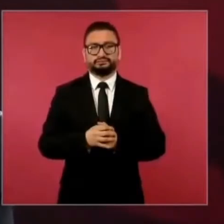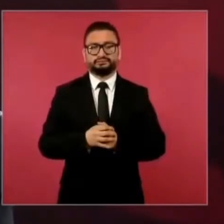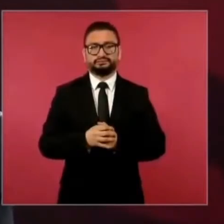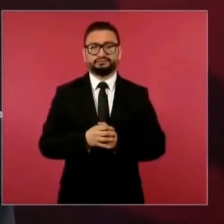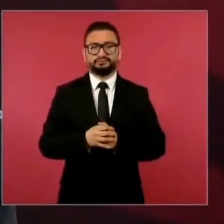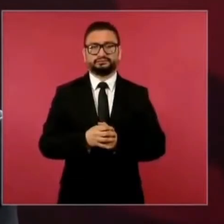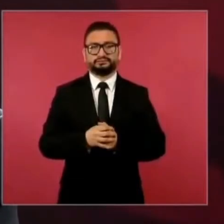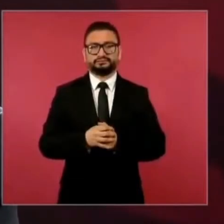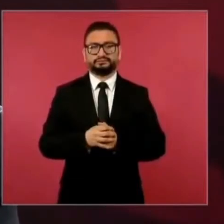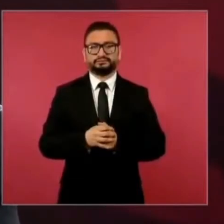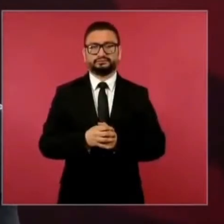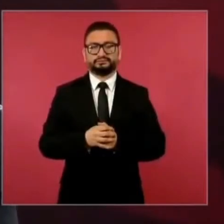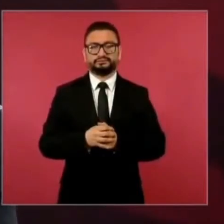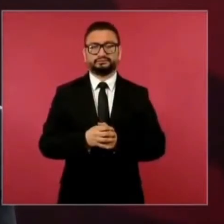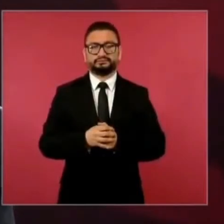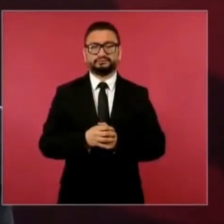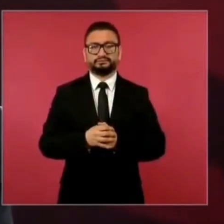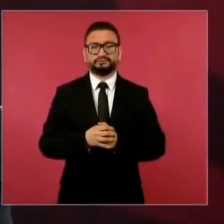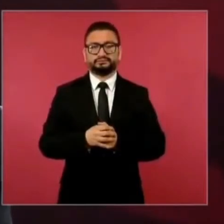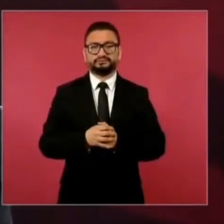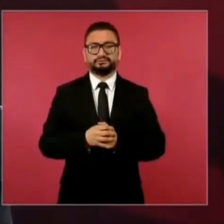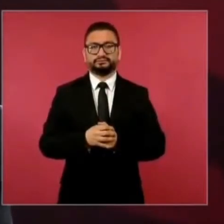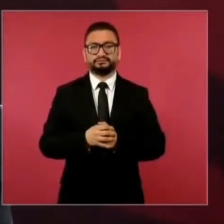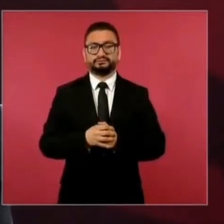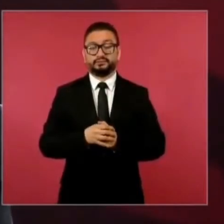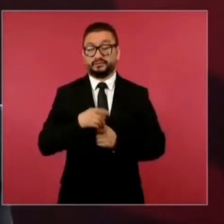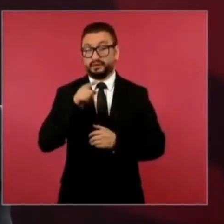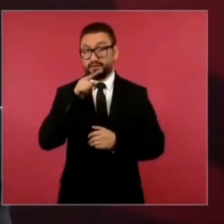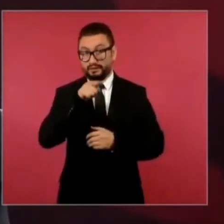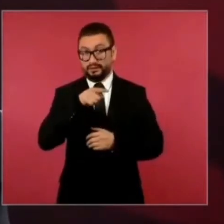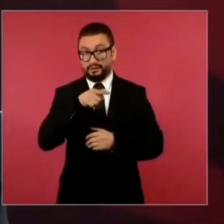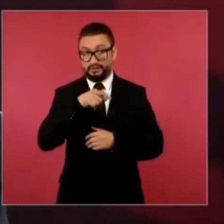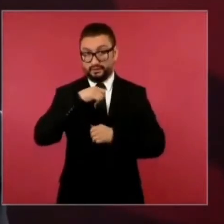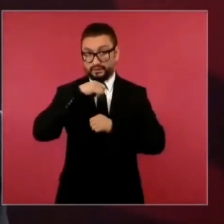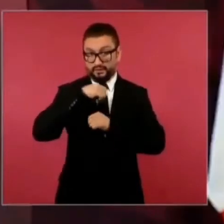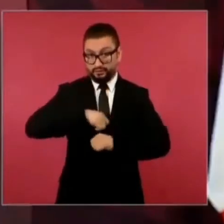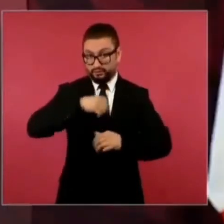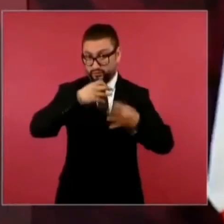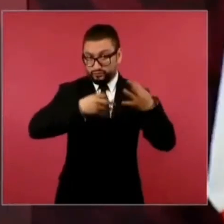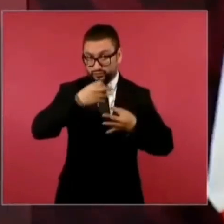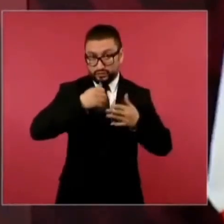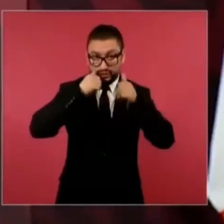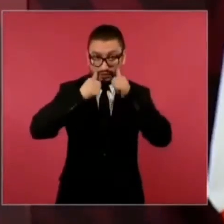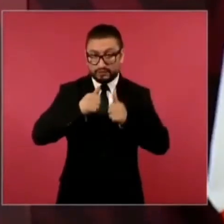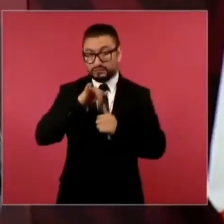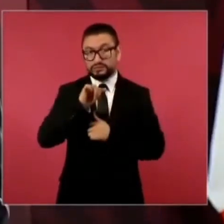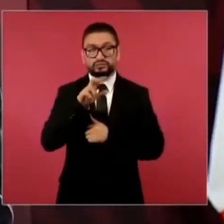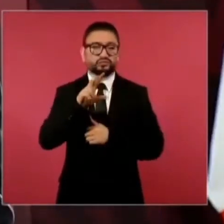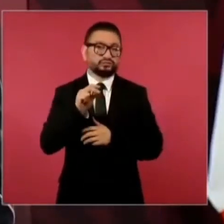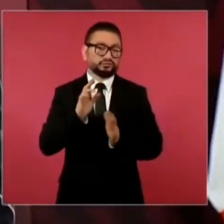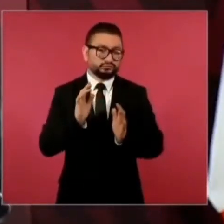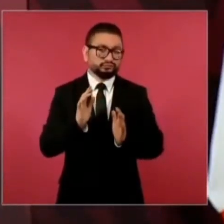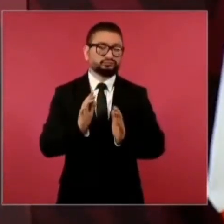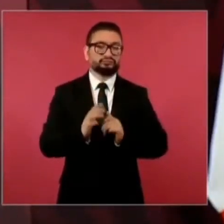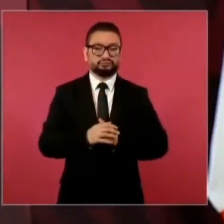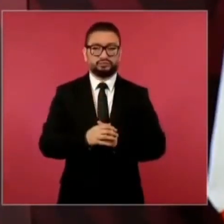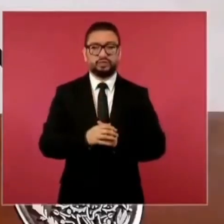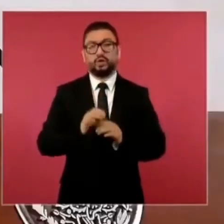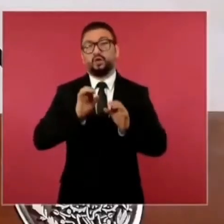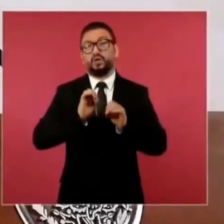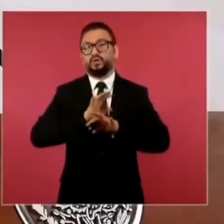si le compete atenderlo o no, o